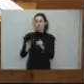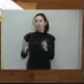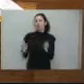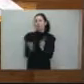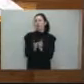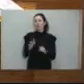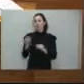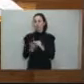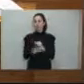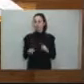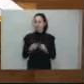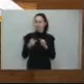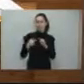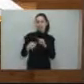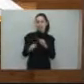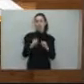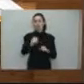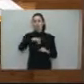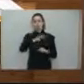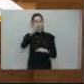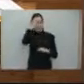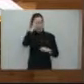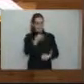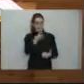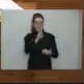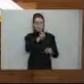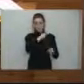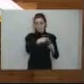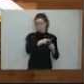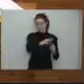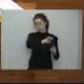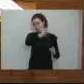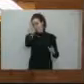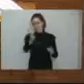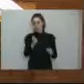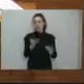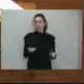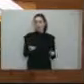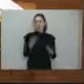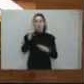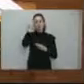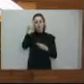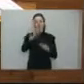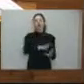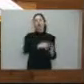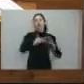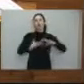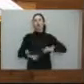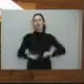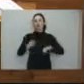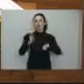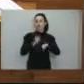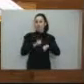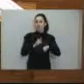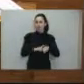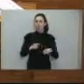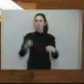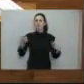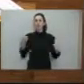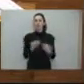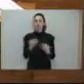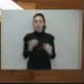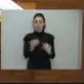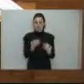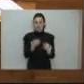no creemos en ese tipo de políticas, por el contrario, creemos que hay que adecuarse a los tiempos, creemos que hay que hacer lo